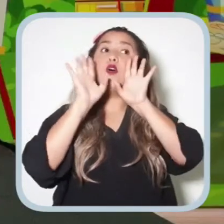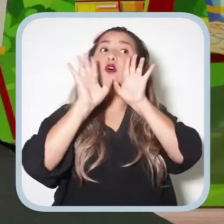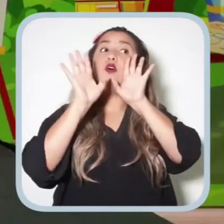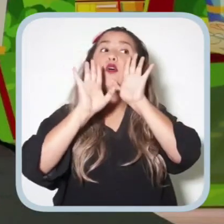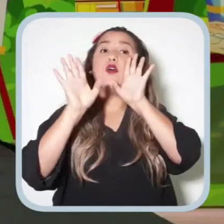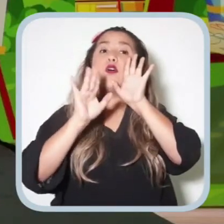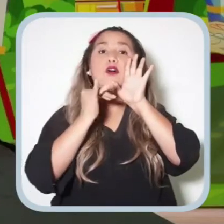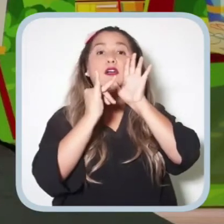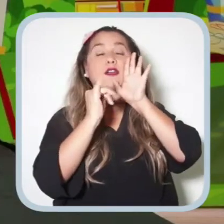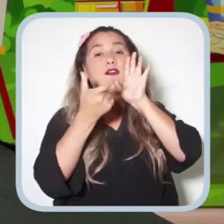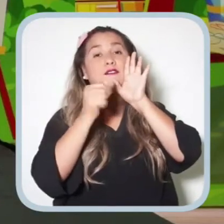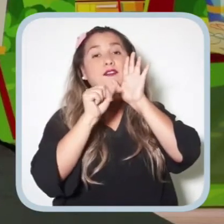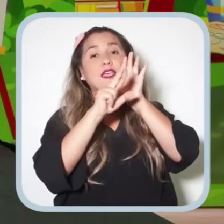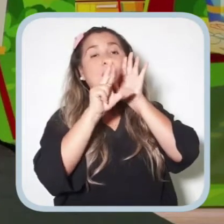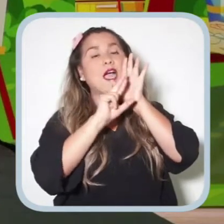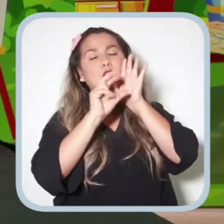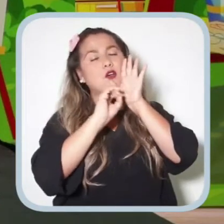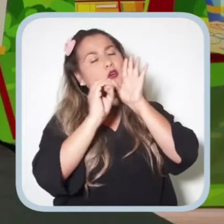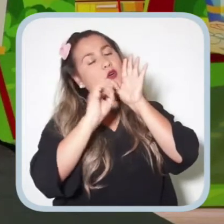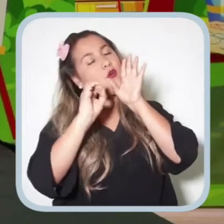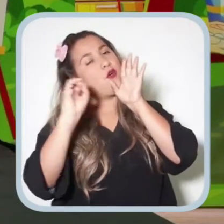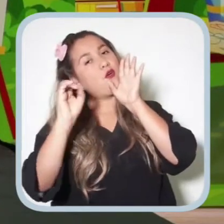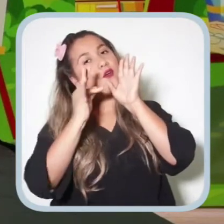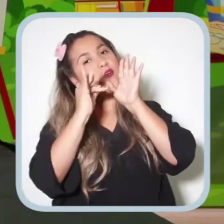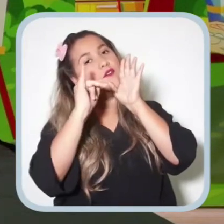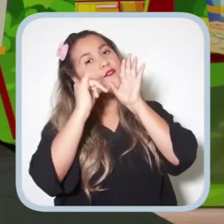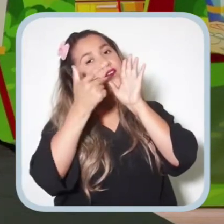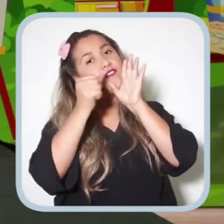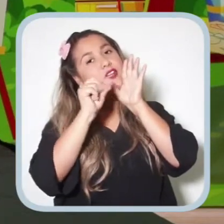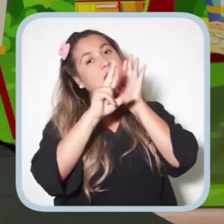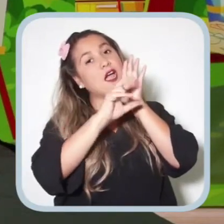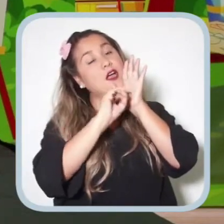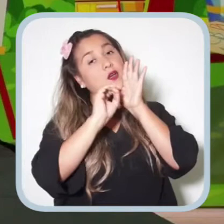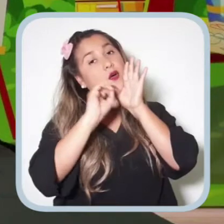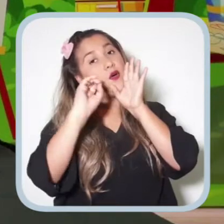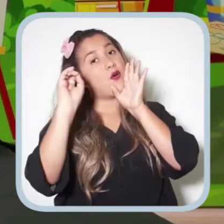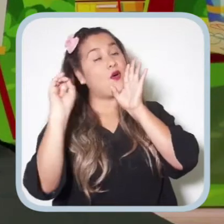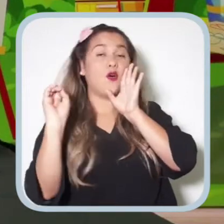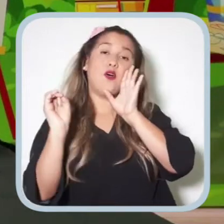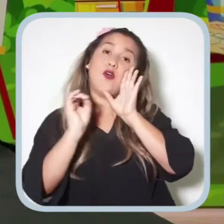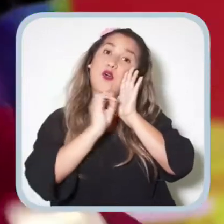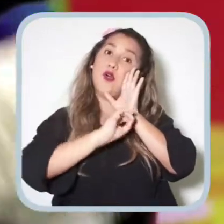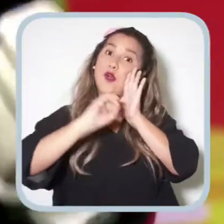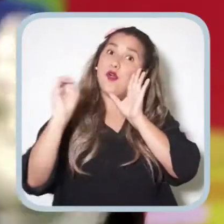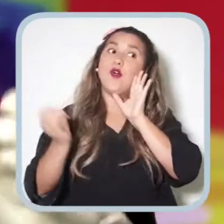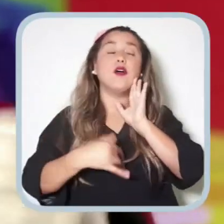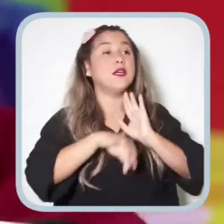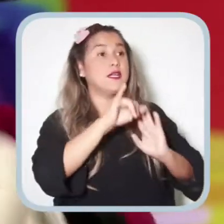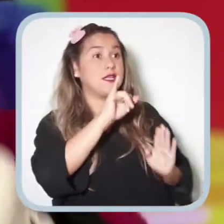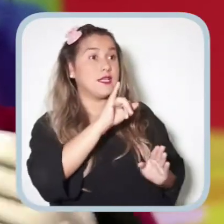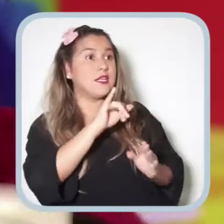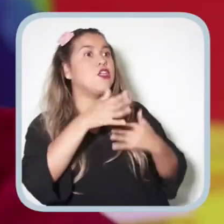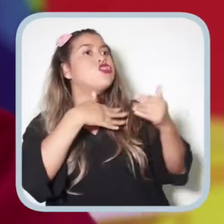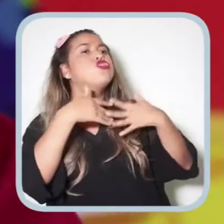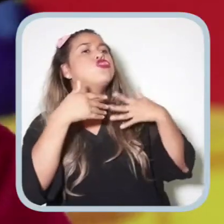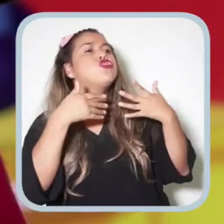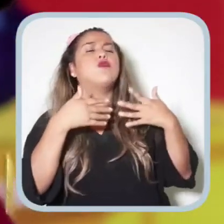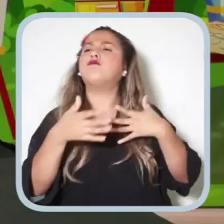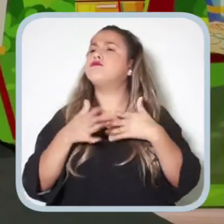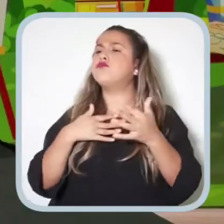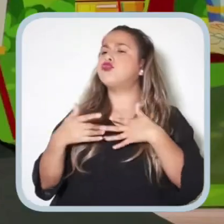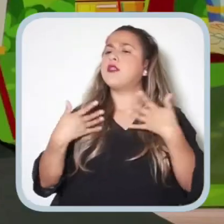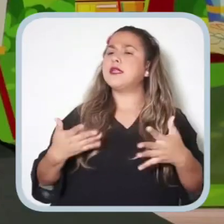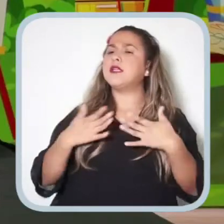¡Fígaro, Fígaro, Fígaro, Fígaro, Fígaro, Fígaro, Fígaro! ¿Y dónde están los gorros